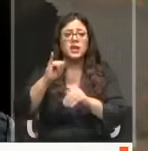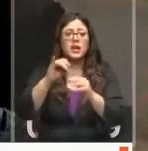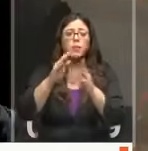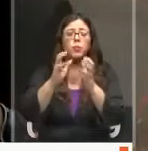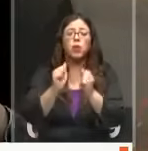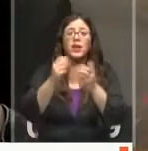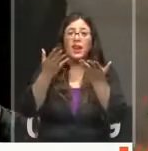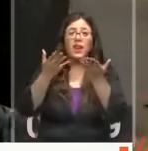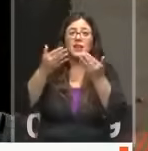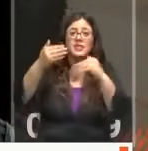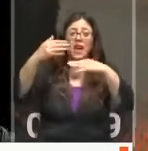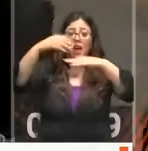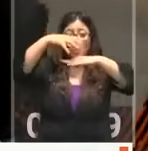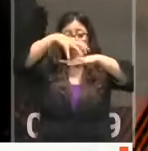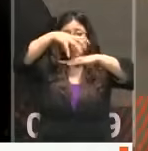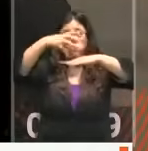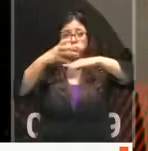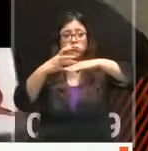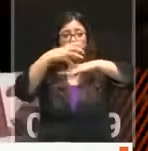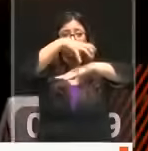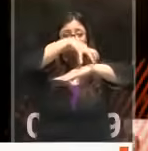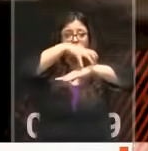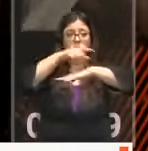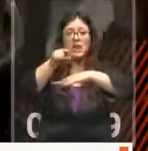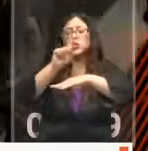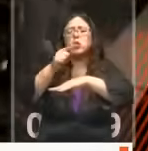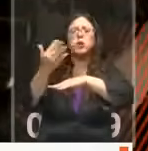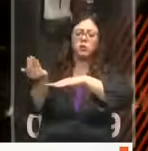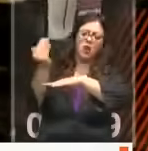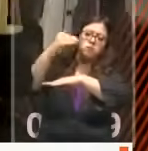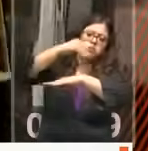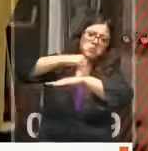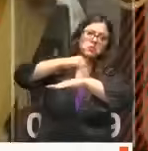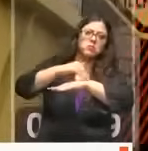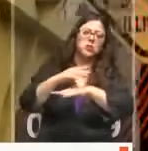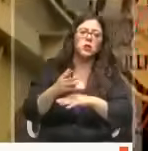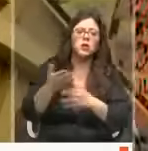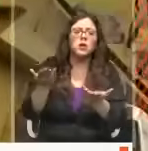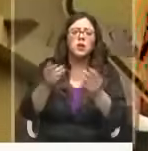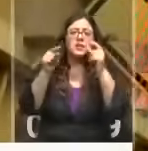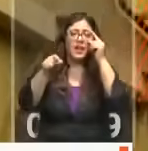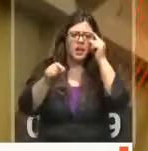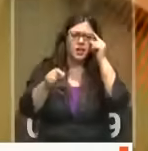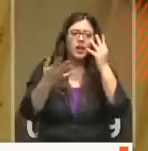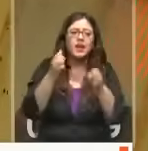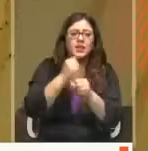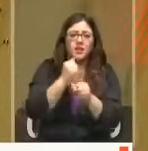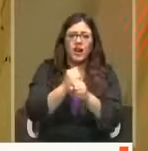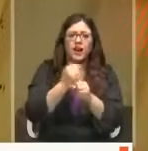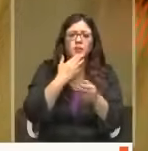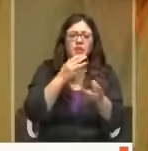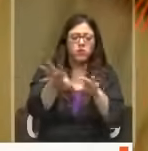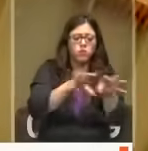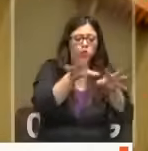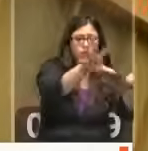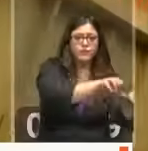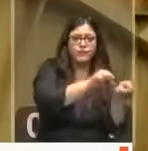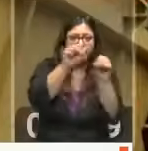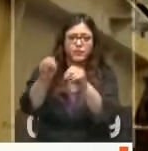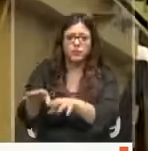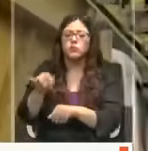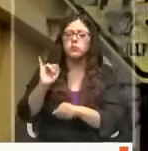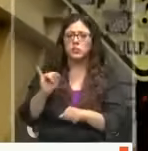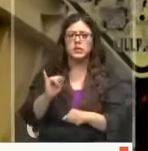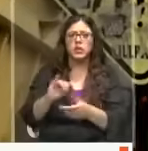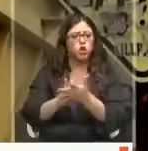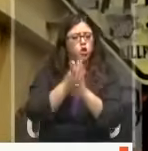contenedor que está arriba. Y ese no, porque se baja solo. Ya, ya. Y ahí a trabajar y sacar la mayor cantidad de escombros. Mira. Sí,